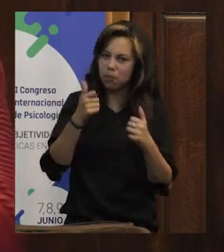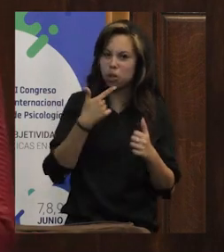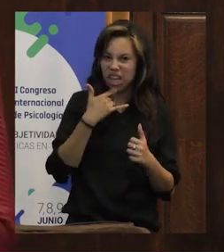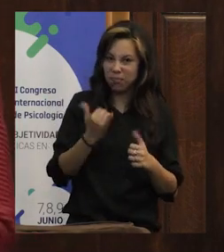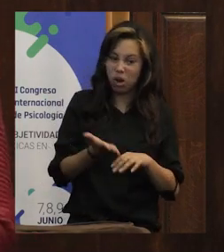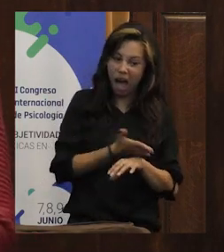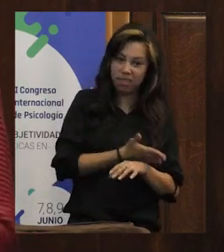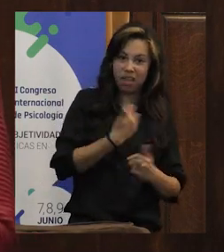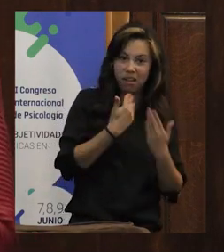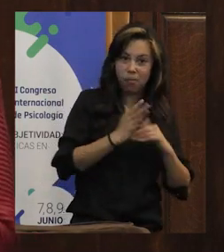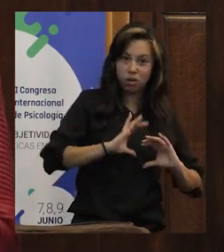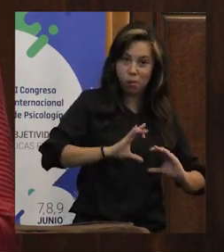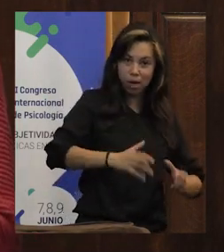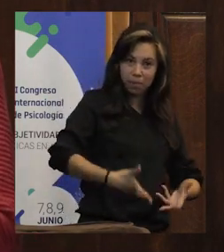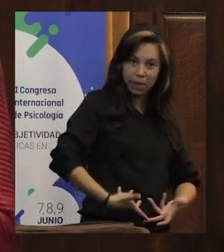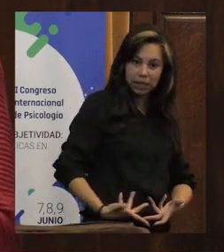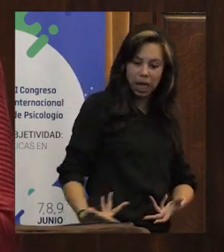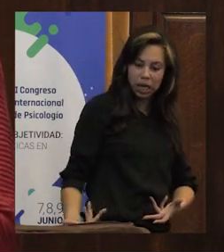de salud.